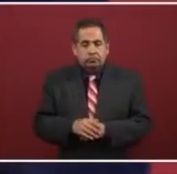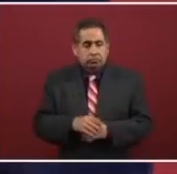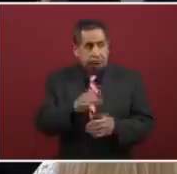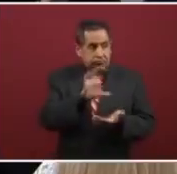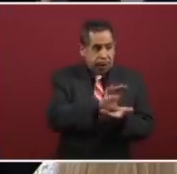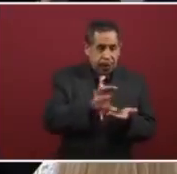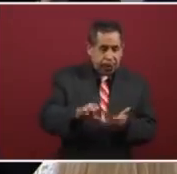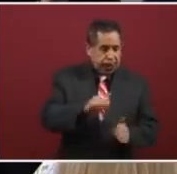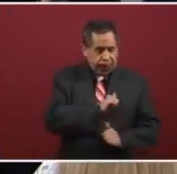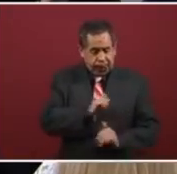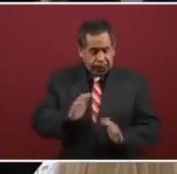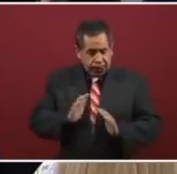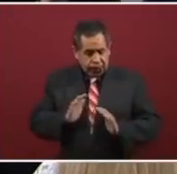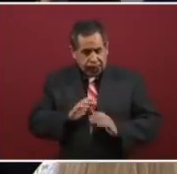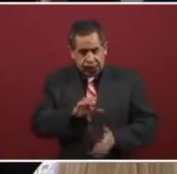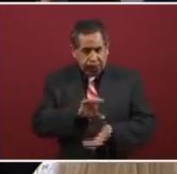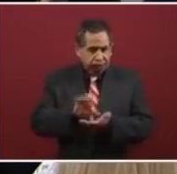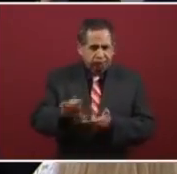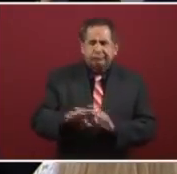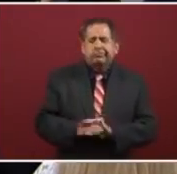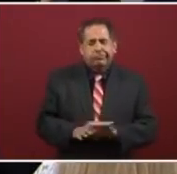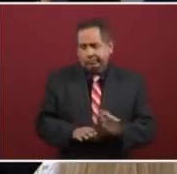militares. Lo que queremos es